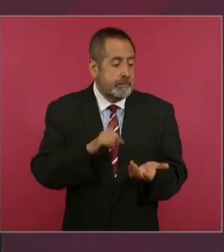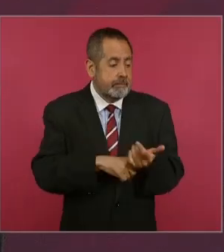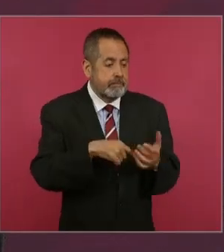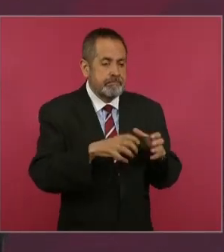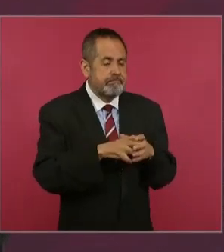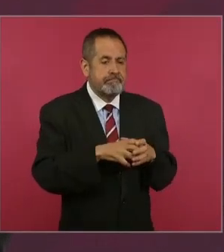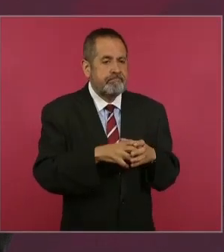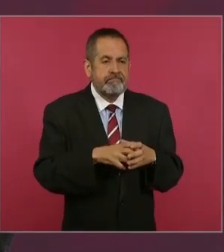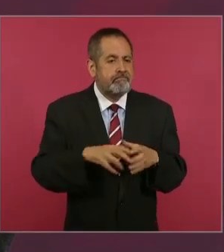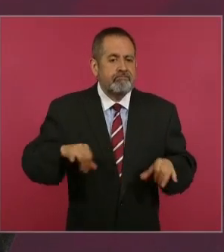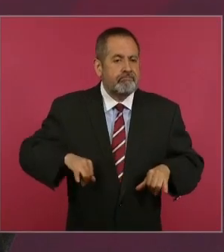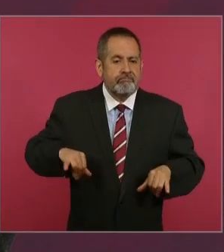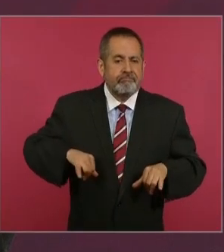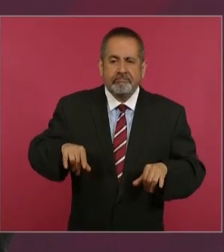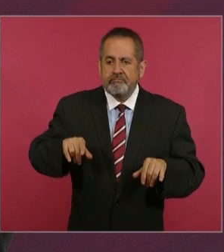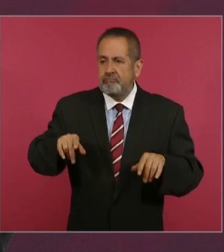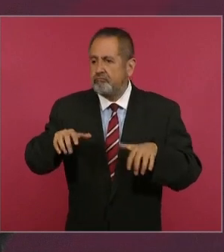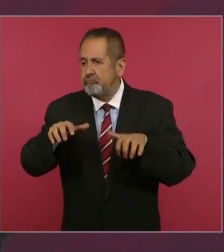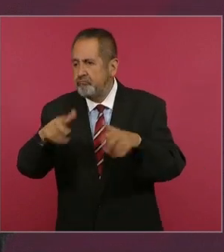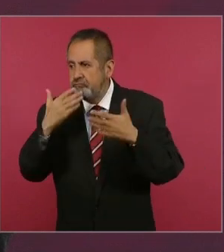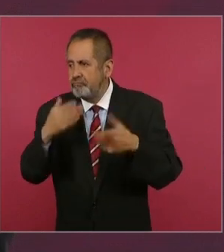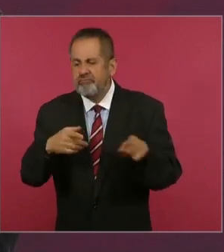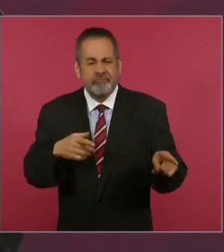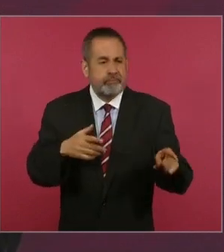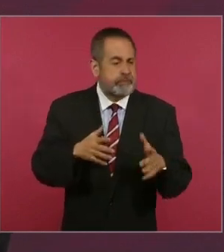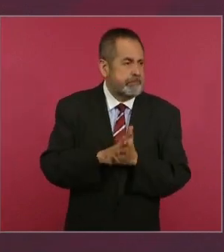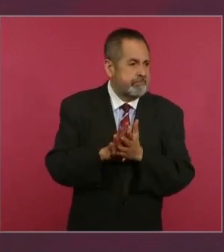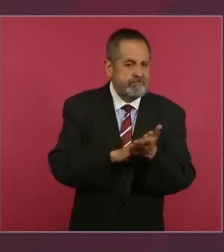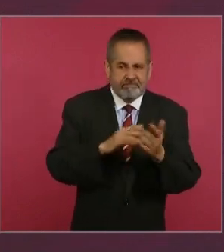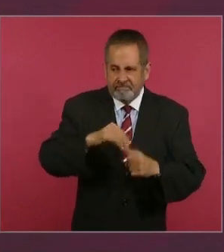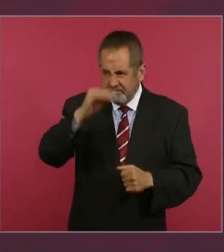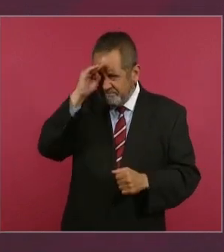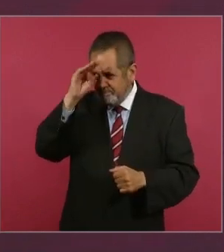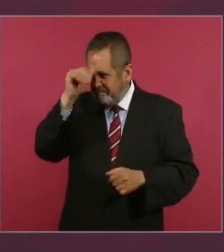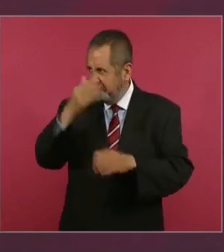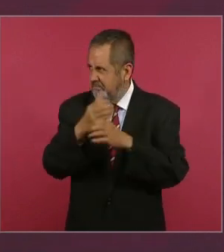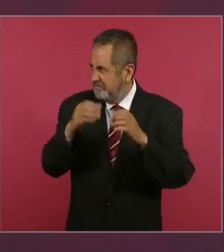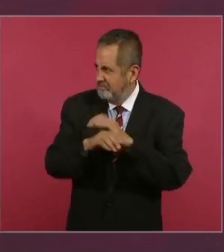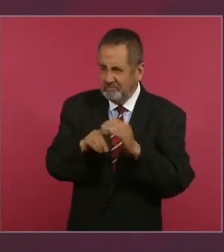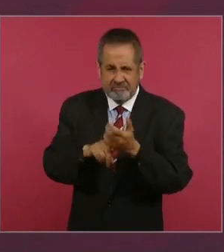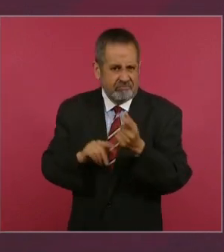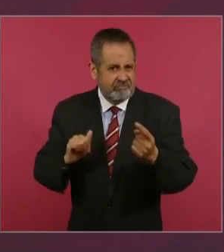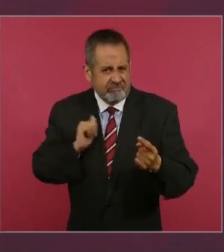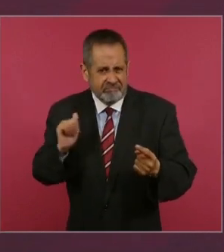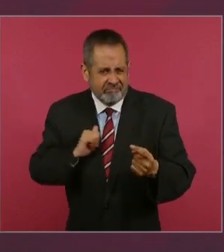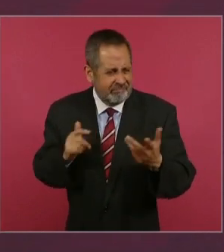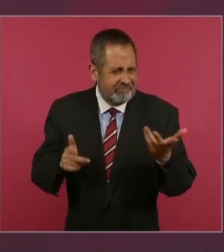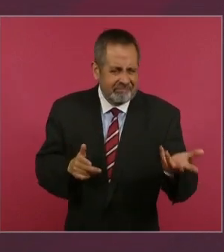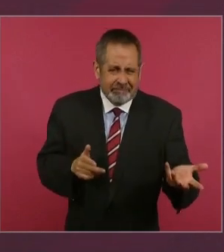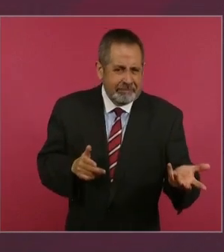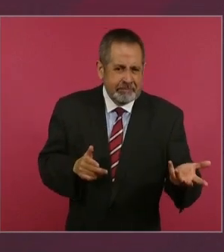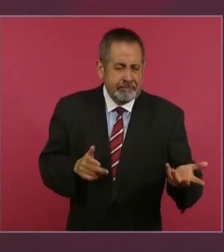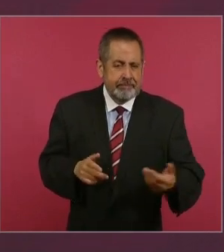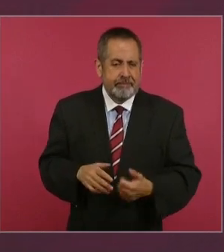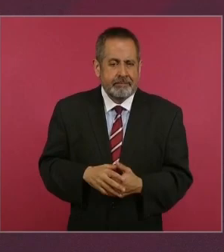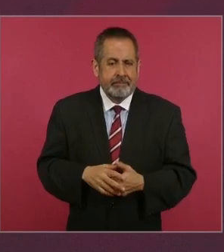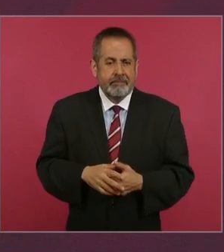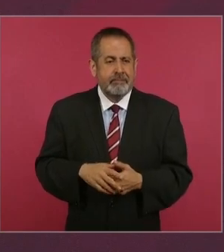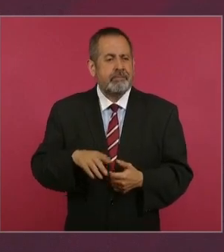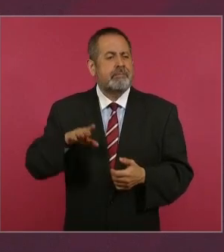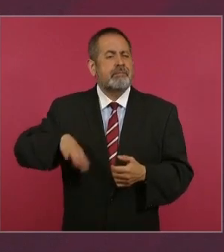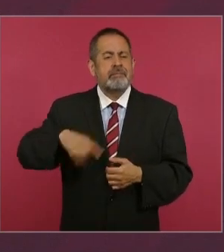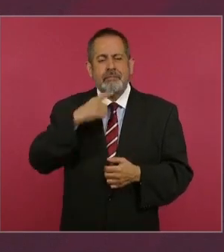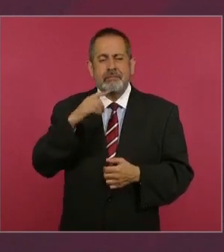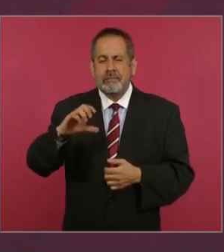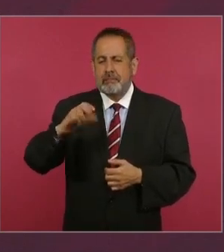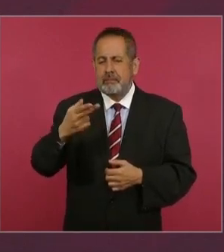son otros lo que ellos están pensando como decía